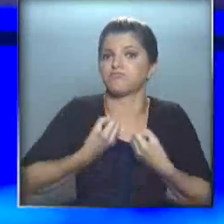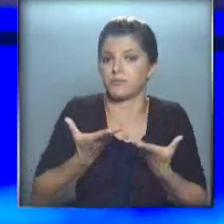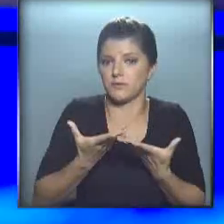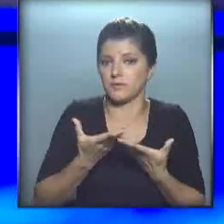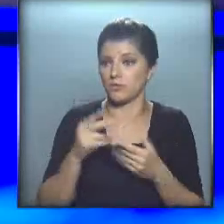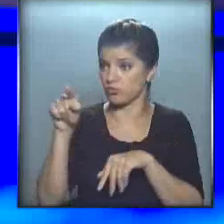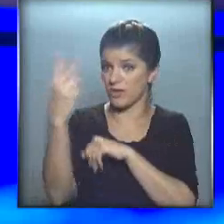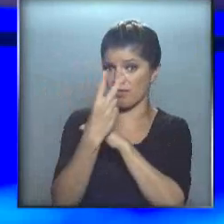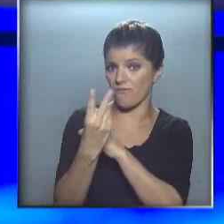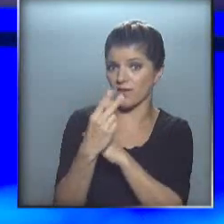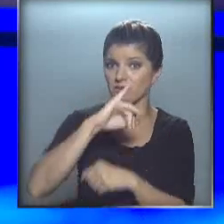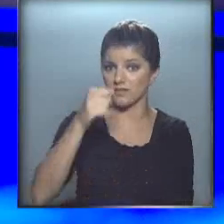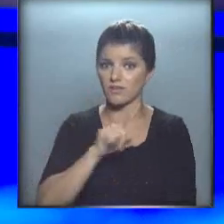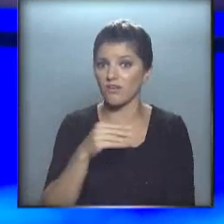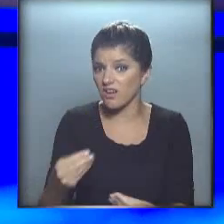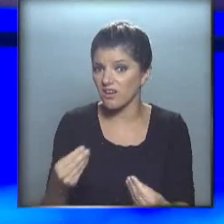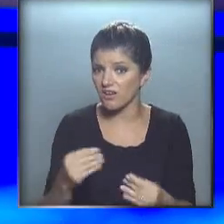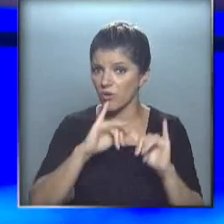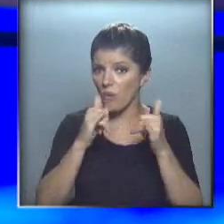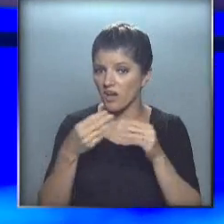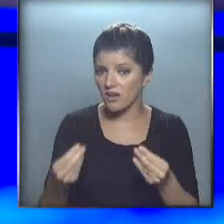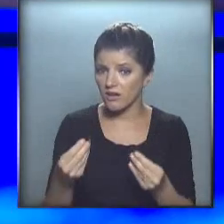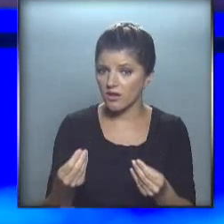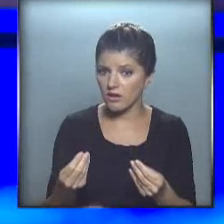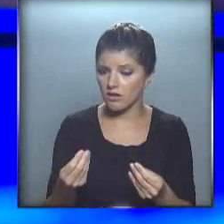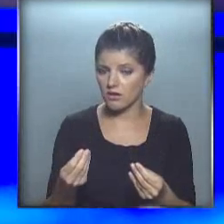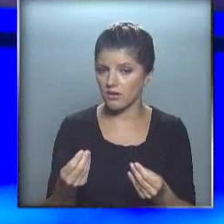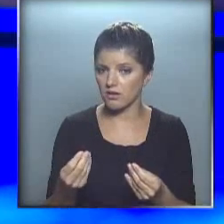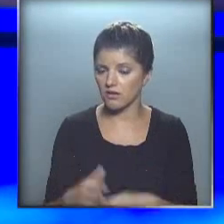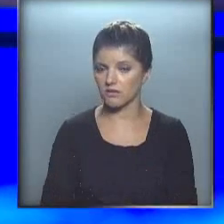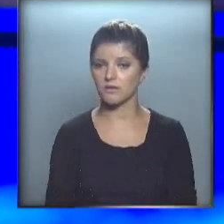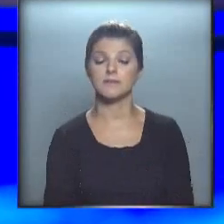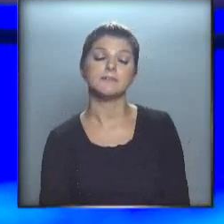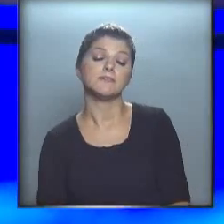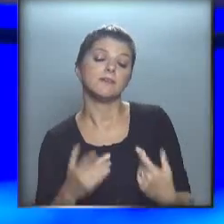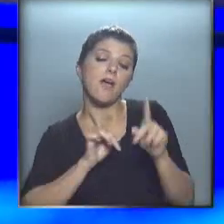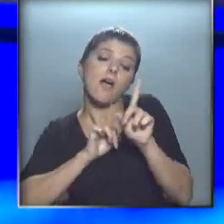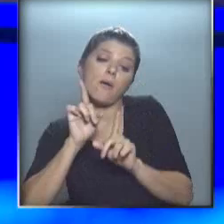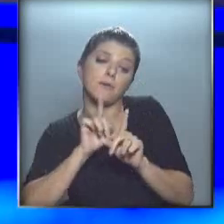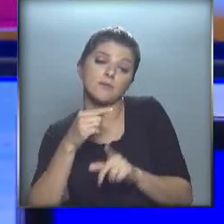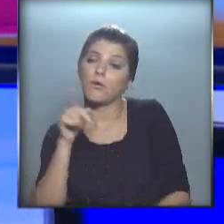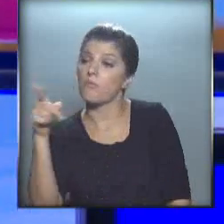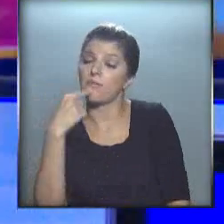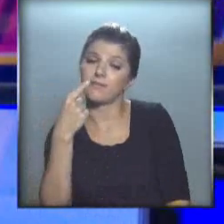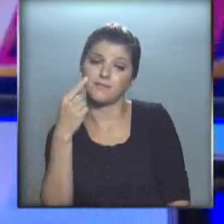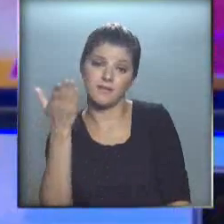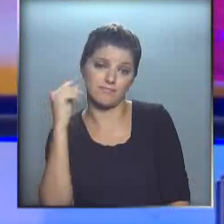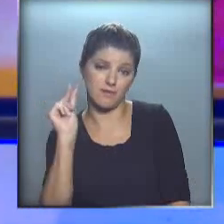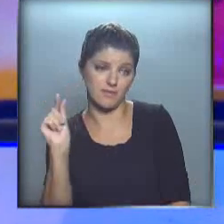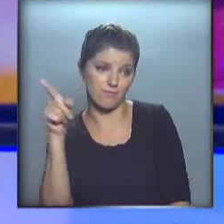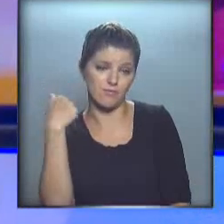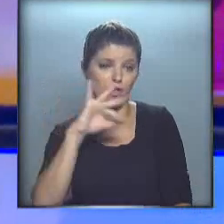¿Suelen defenderse, no? ¿Qué hace el joven? Y algunas veces terminan, como dijo él recién, terminan